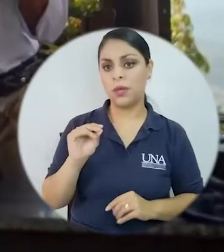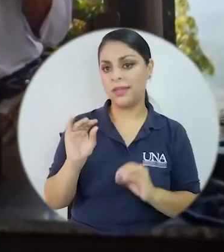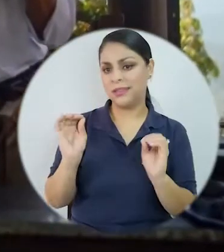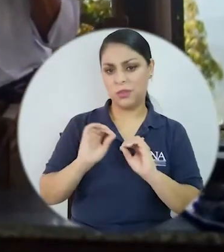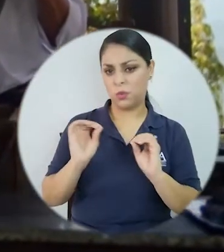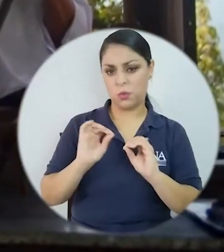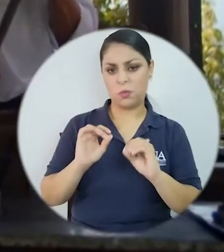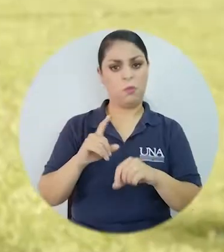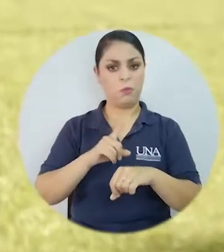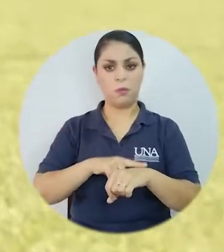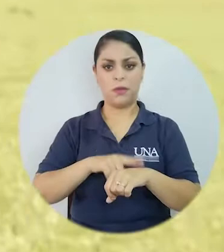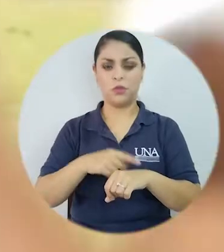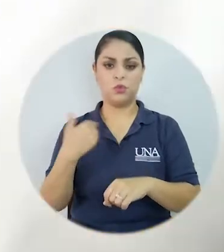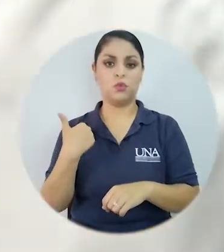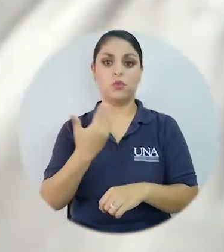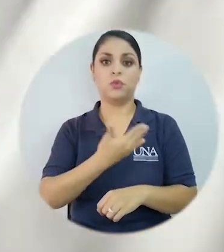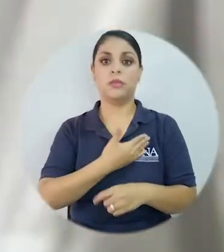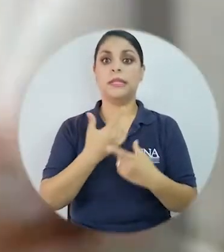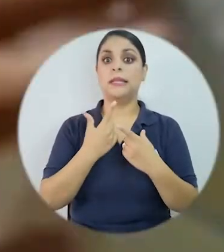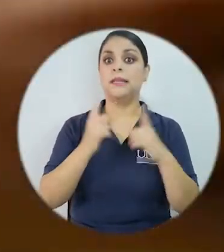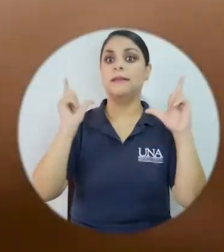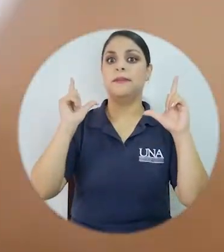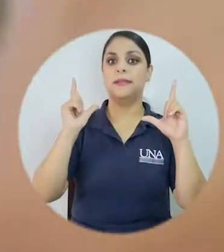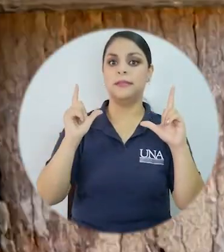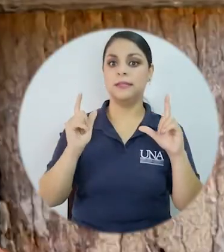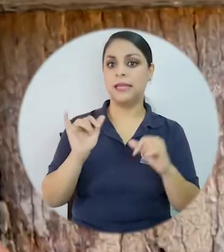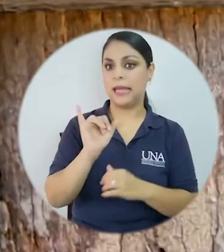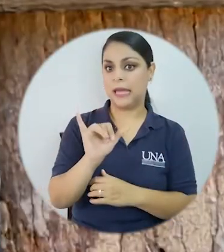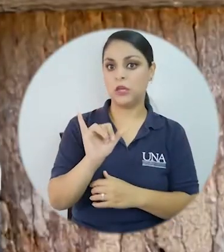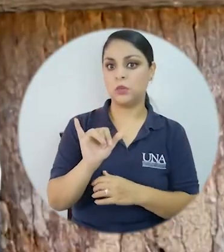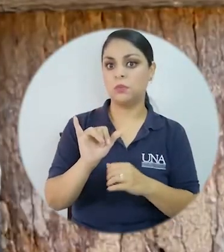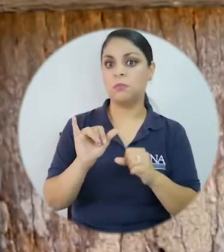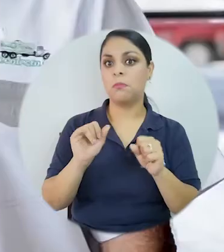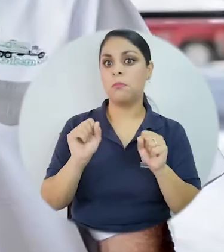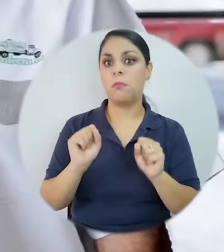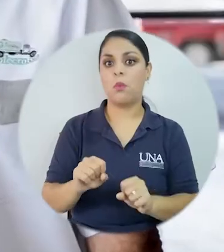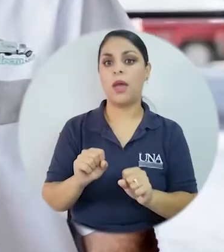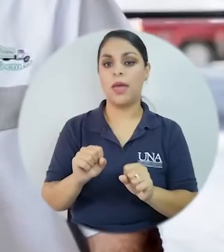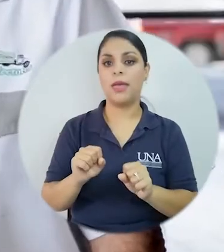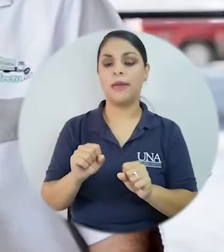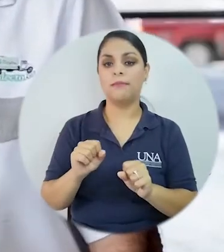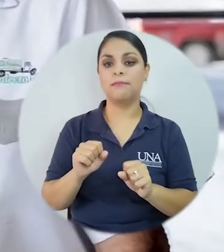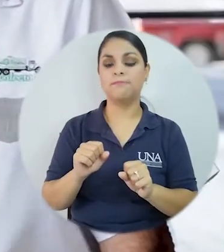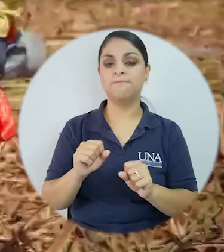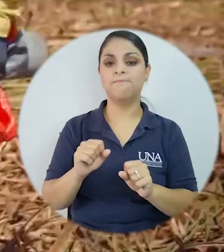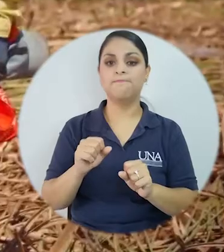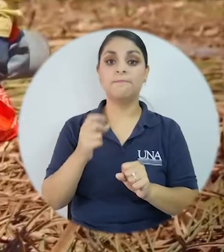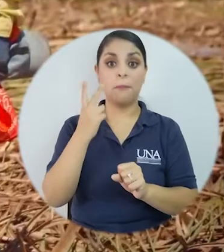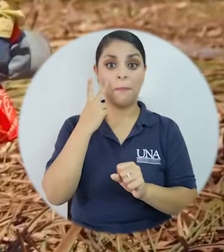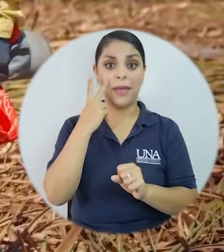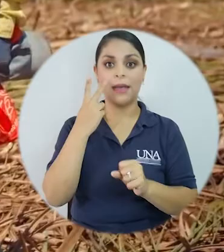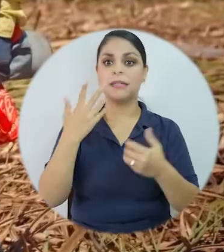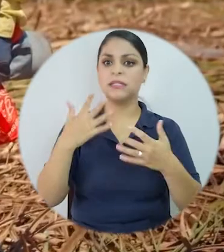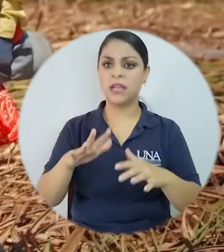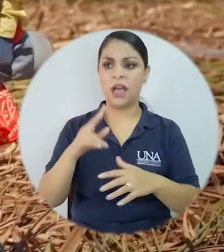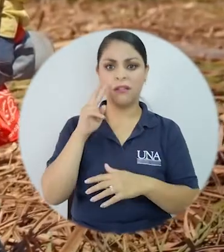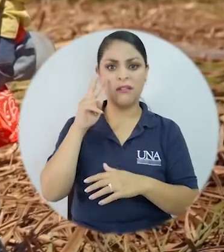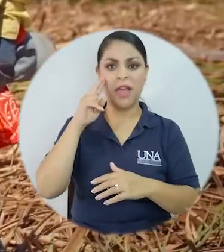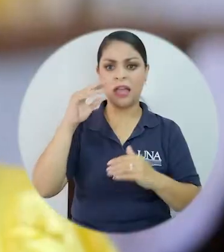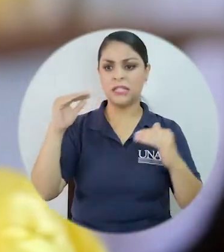no estamos en ningún momento a salvo de que todo eso pueda dar al traste. Ya hemos visto cómo ha crecido la